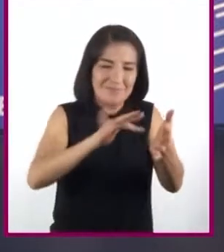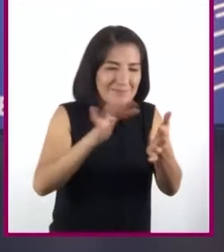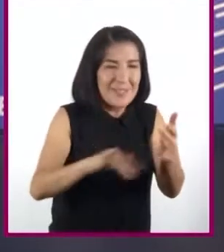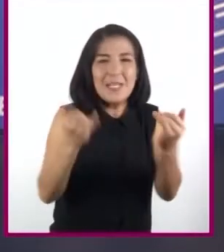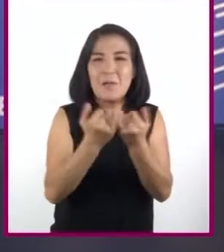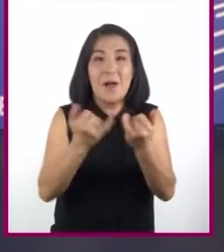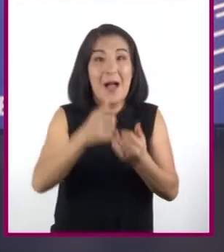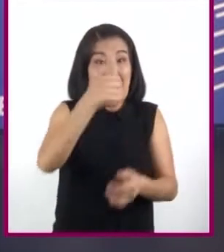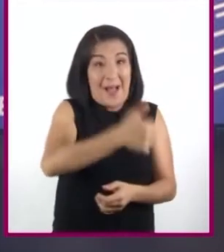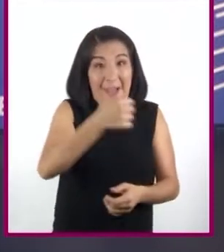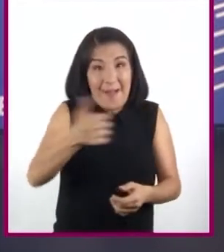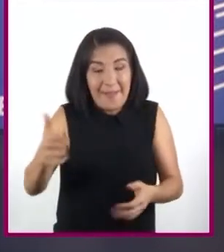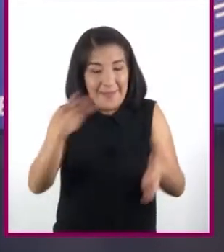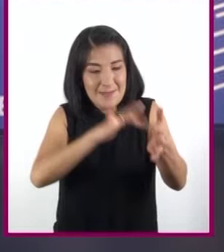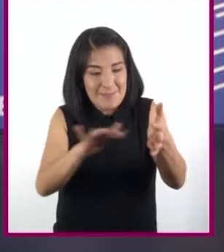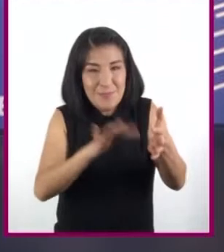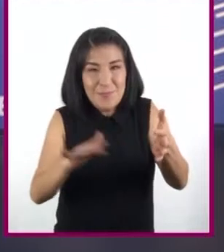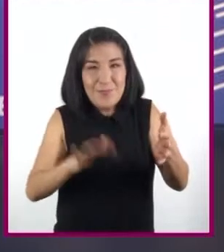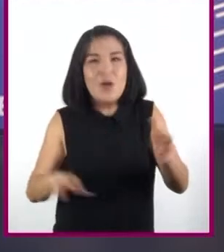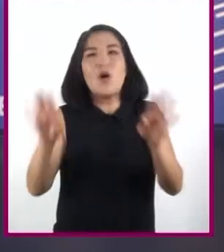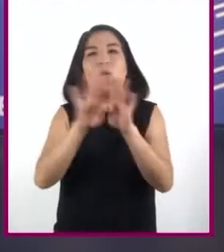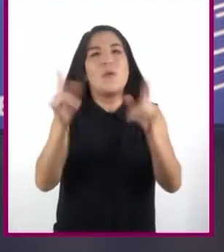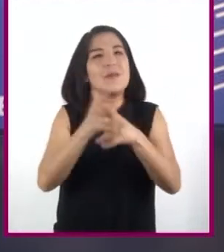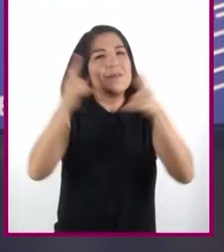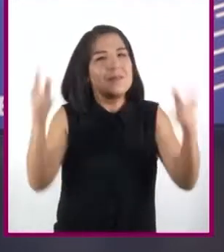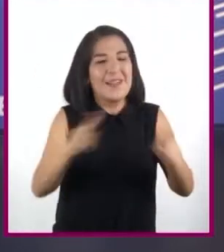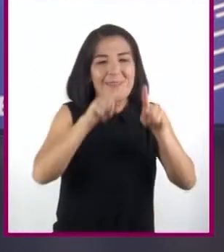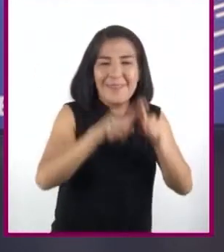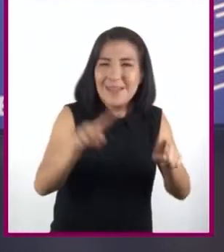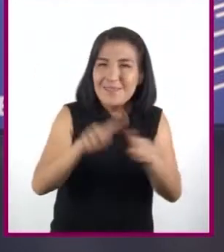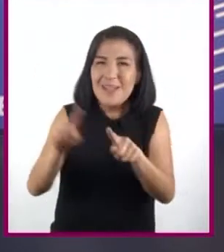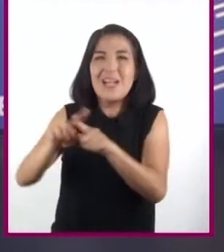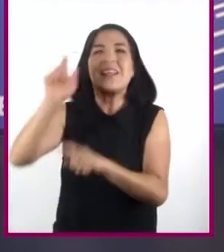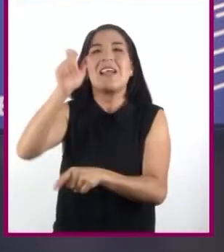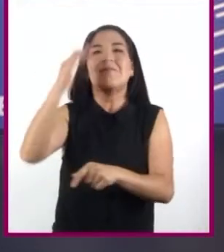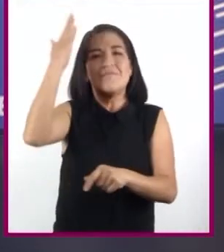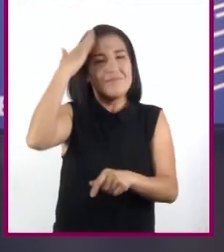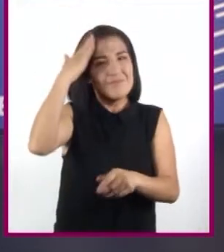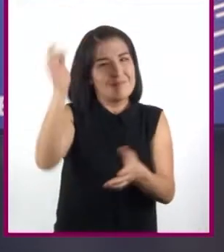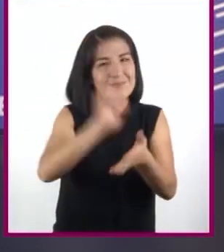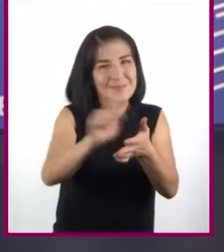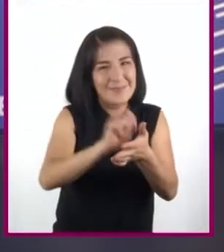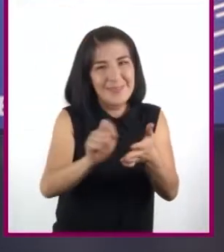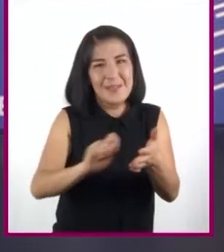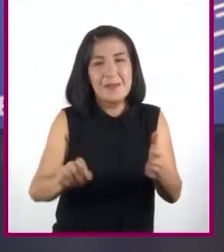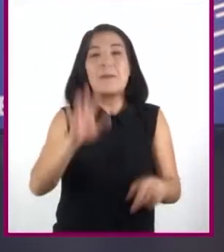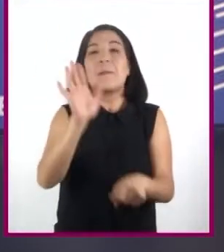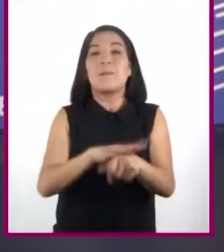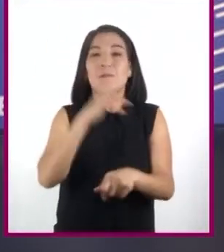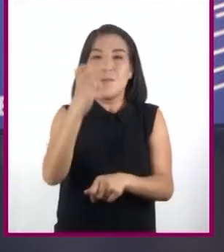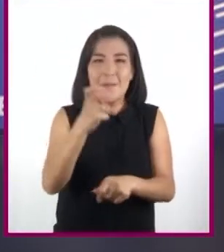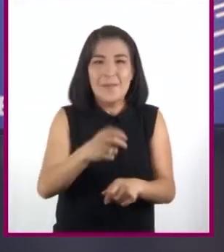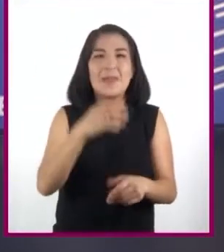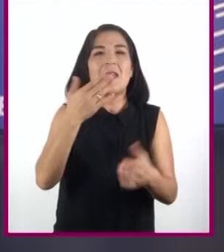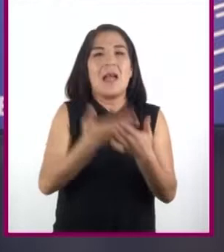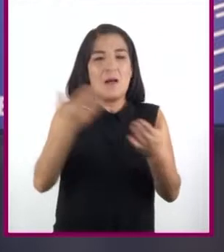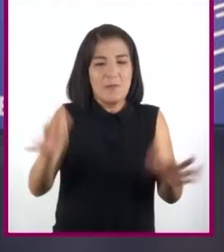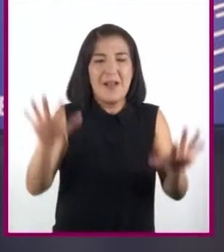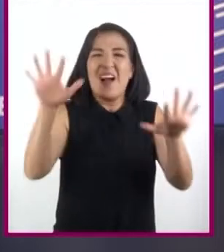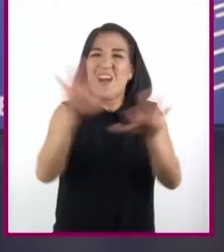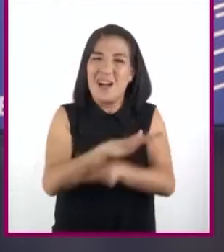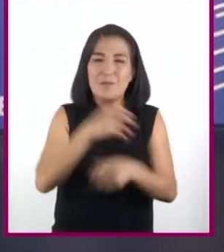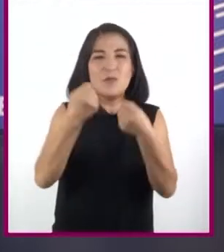obra literaria refleja las inquietudes de su autor y el momento que le tocó vivir. Por eso, ante los cambios